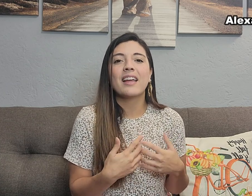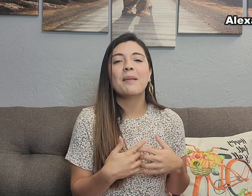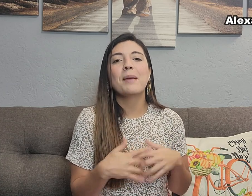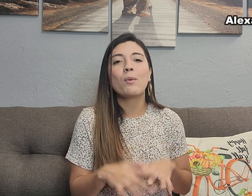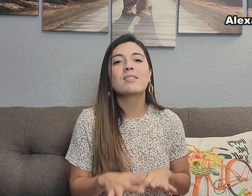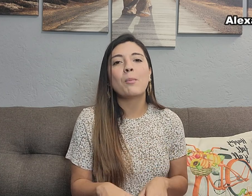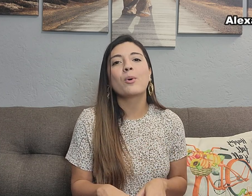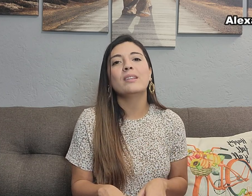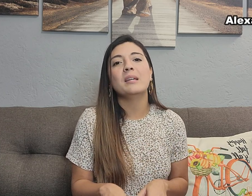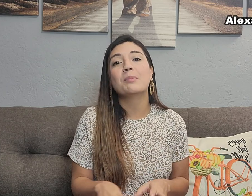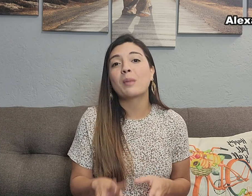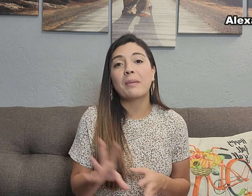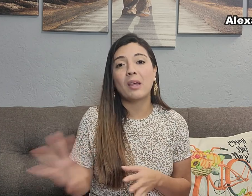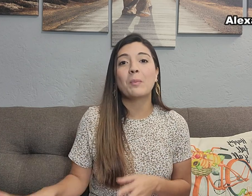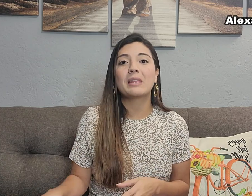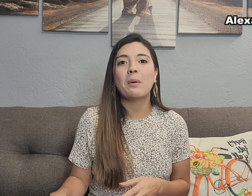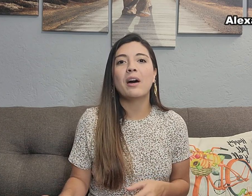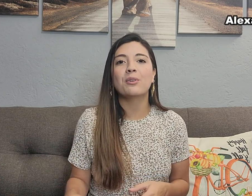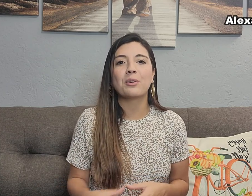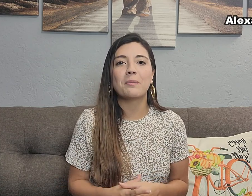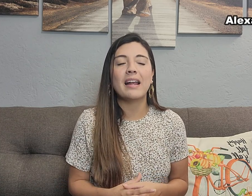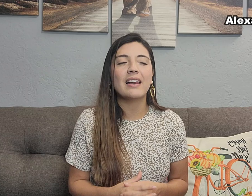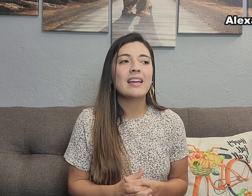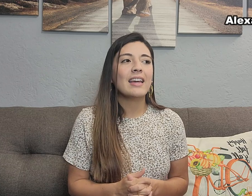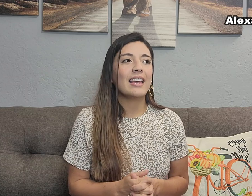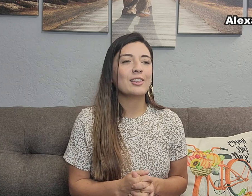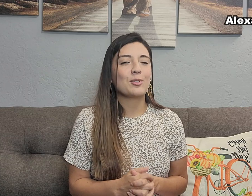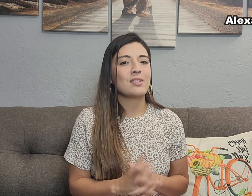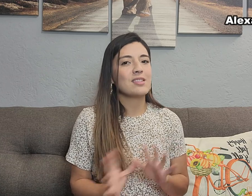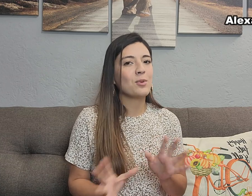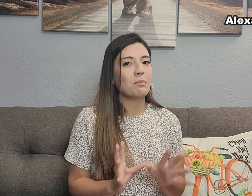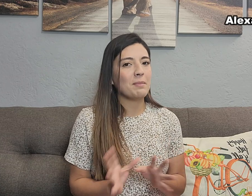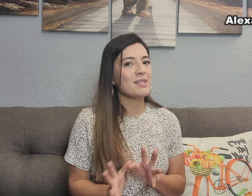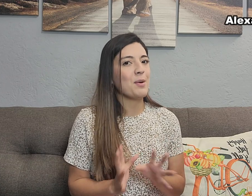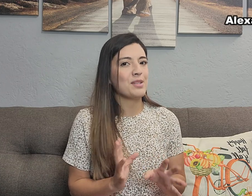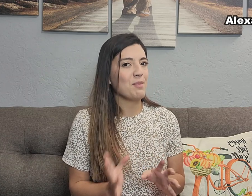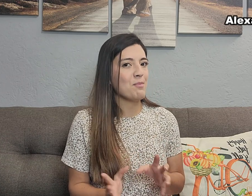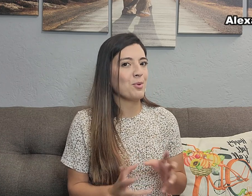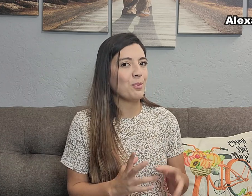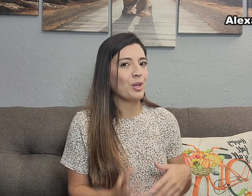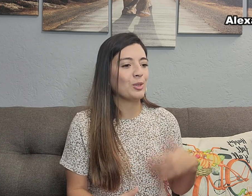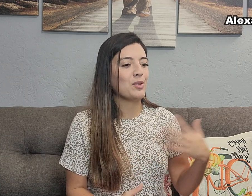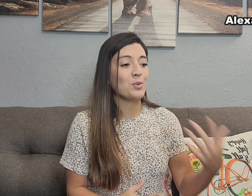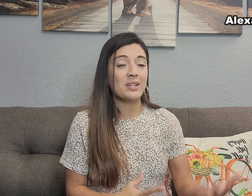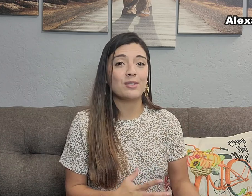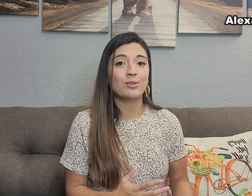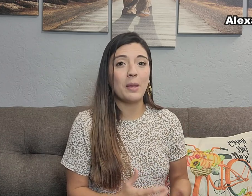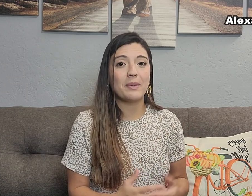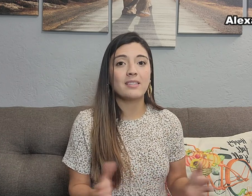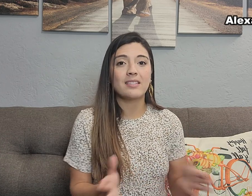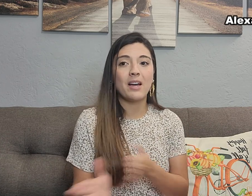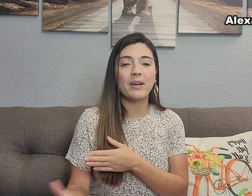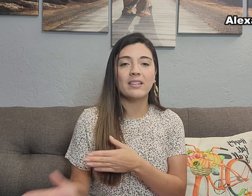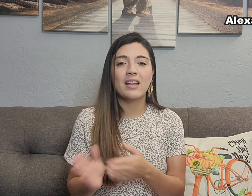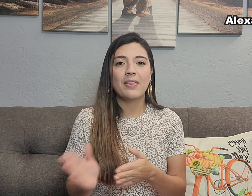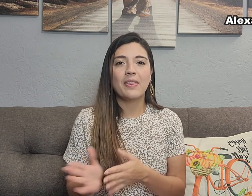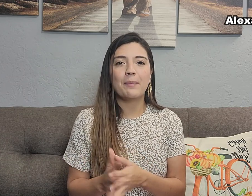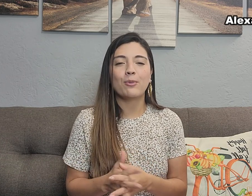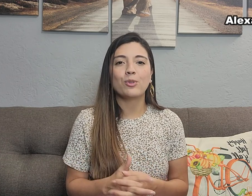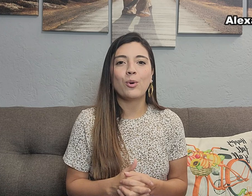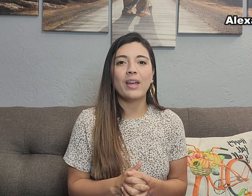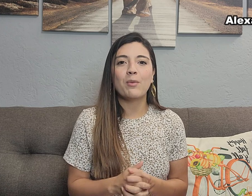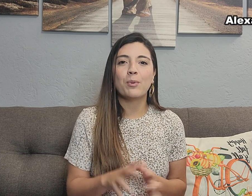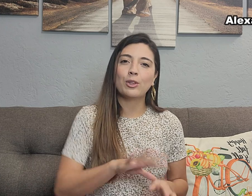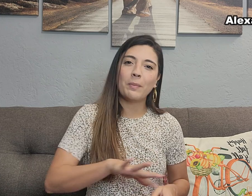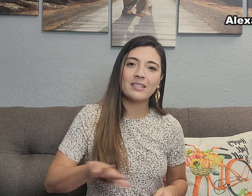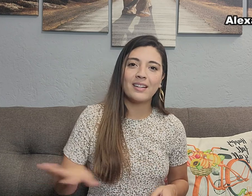Entonces me cuesta un poco de tiempo, también tengo mi trabajo normal, entonces discúlpenme si a veces me demoro un poquito en subir estos temas que estaban de